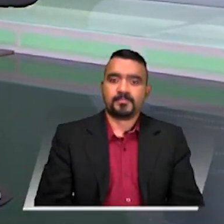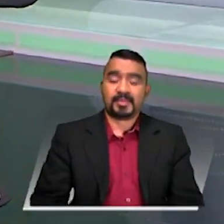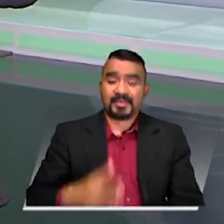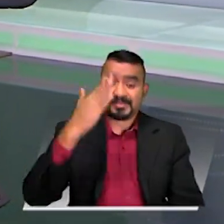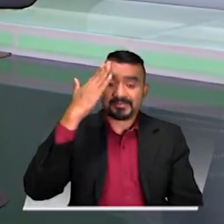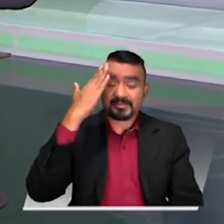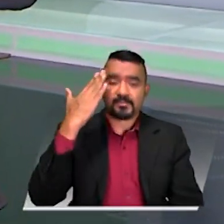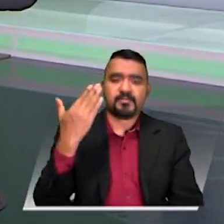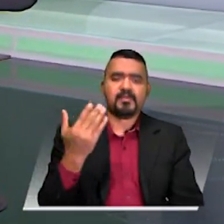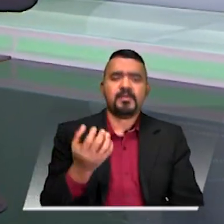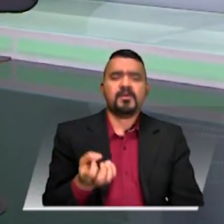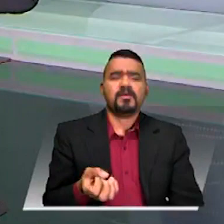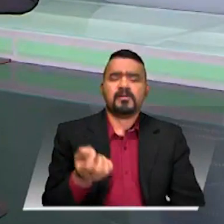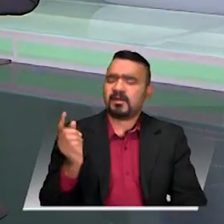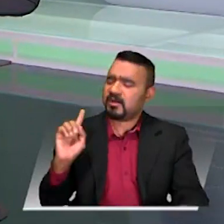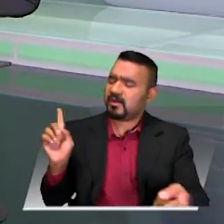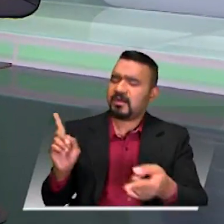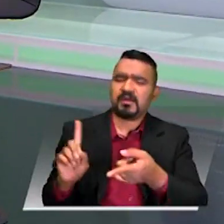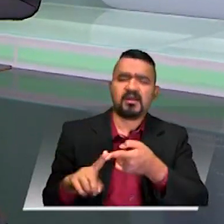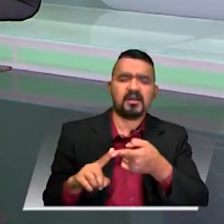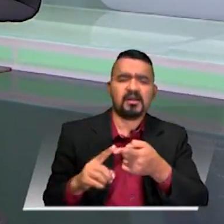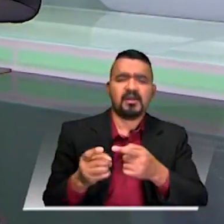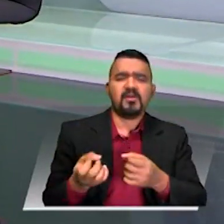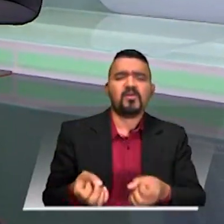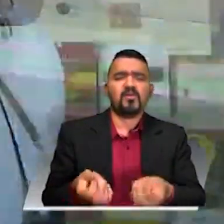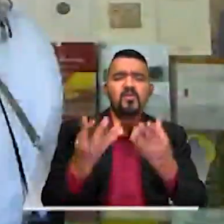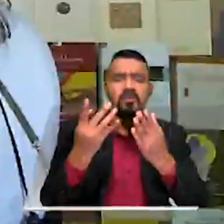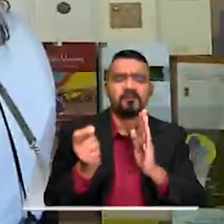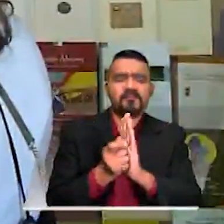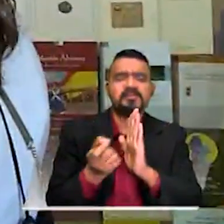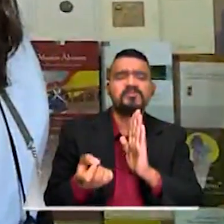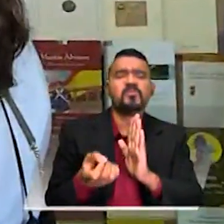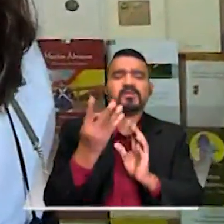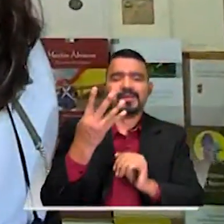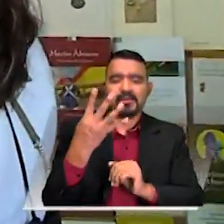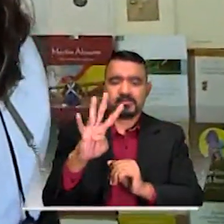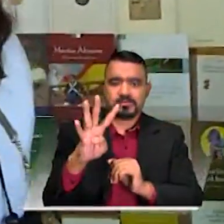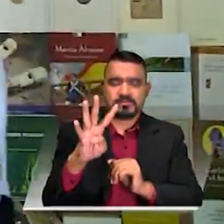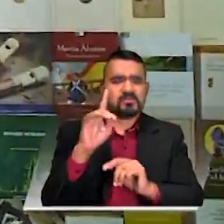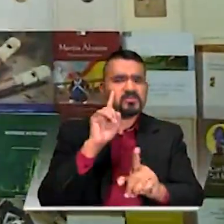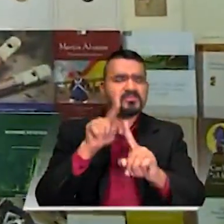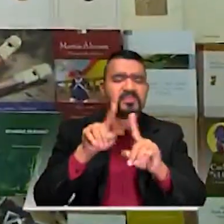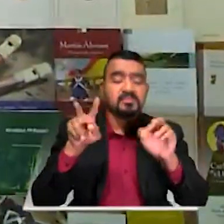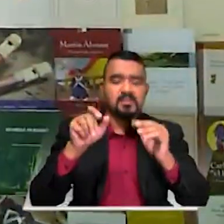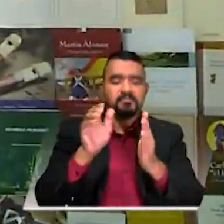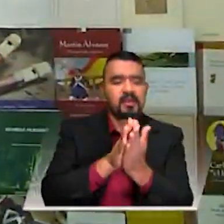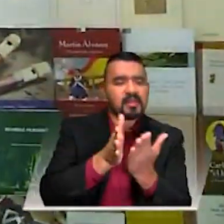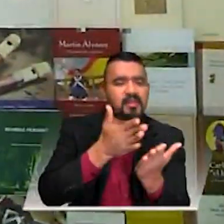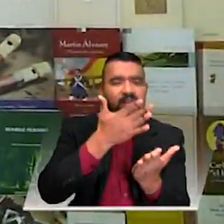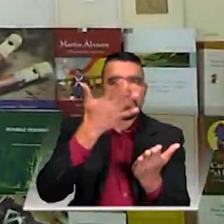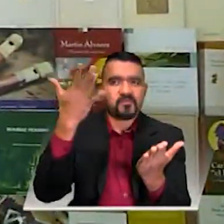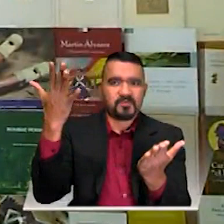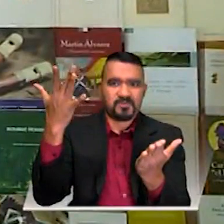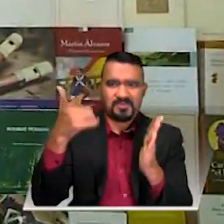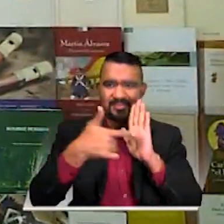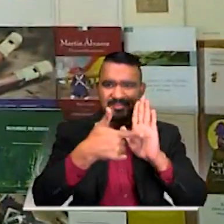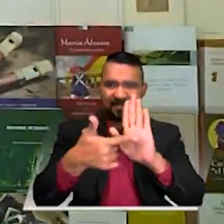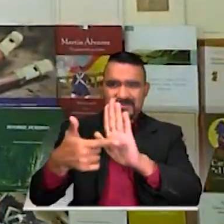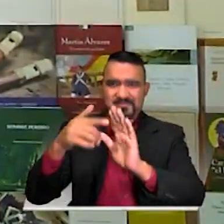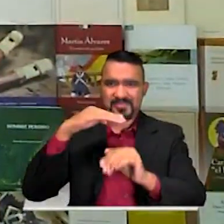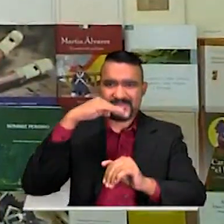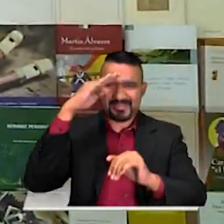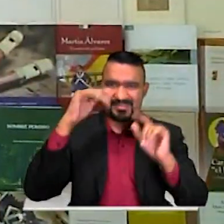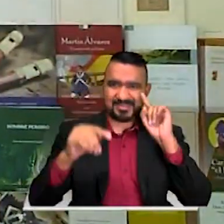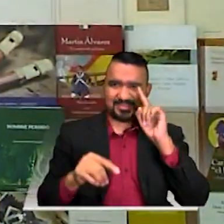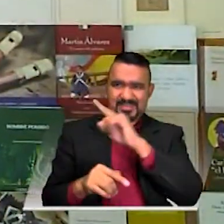la cultura genera espacios de encuentro alrededor de la palabra en todas sus formas y expresiones entre